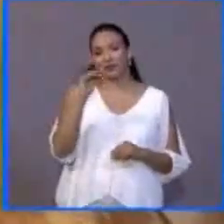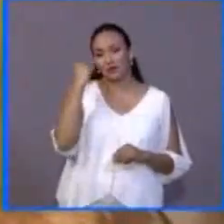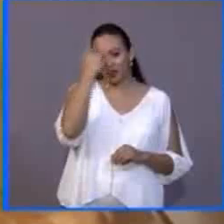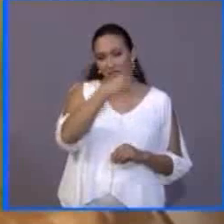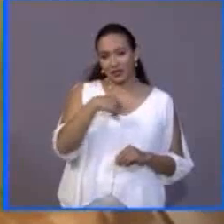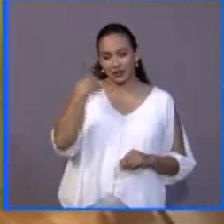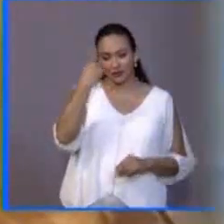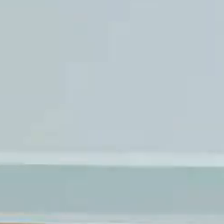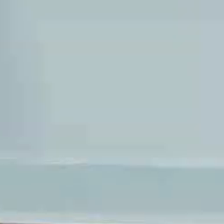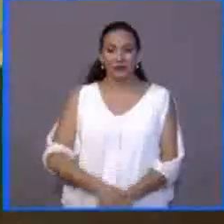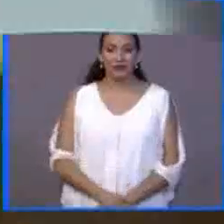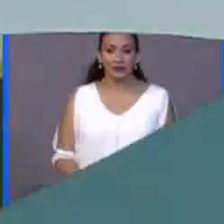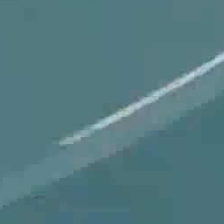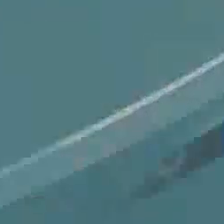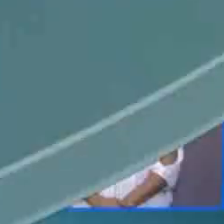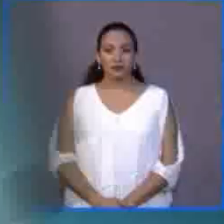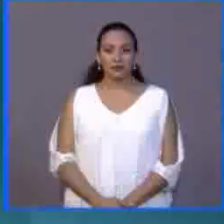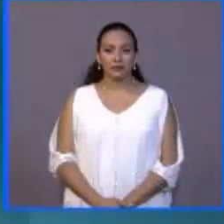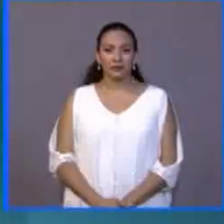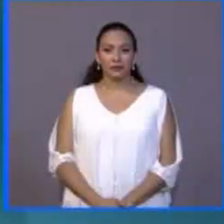horas.